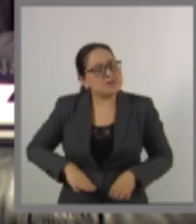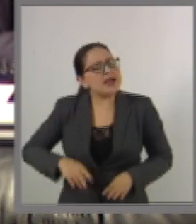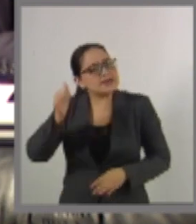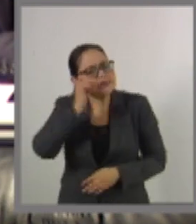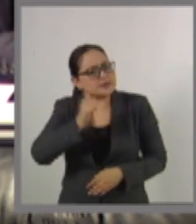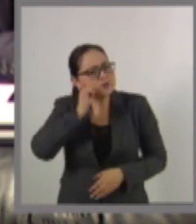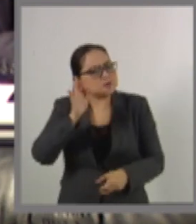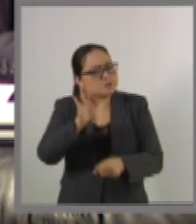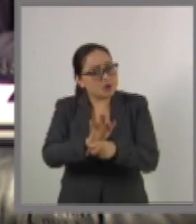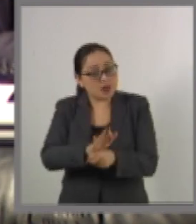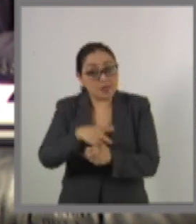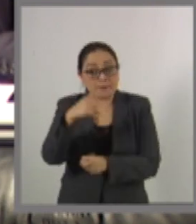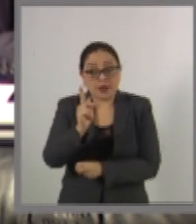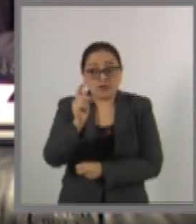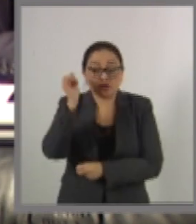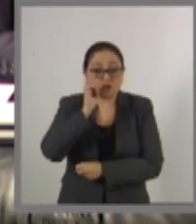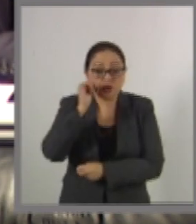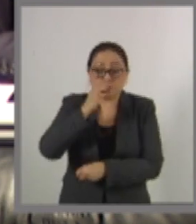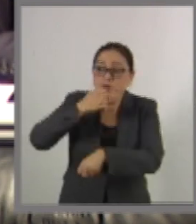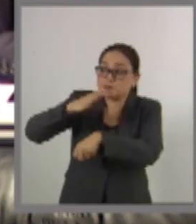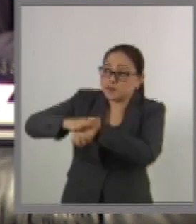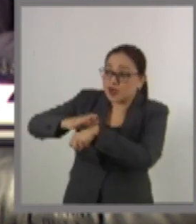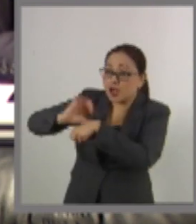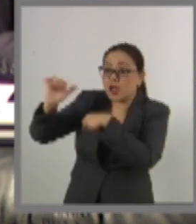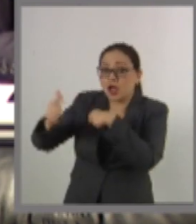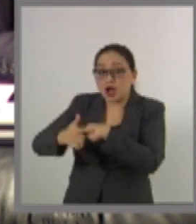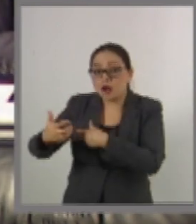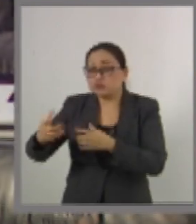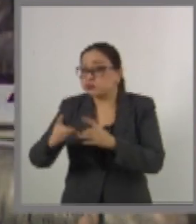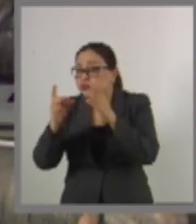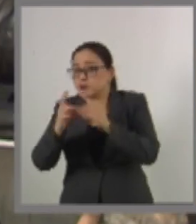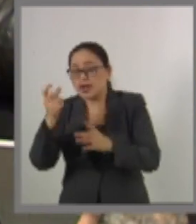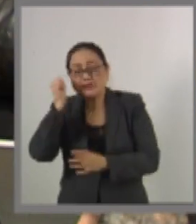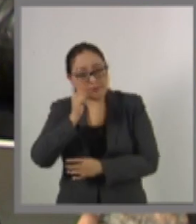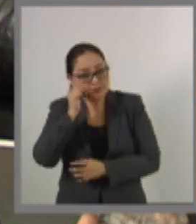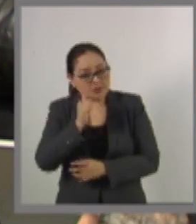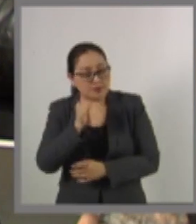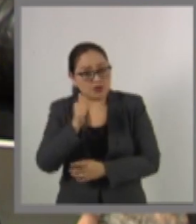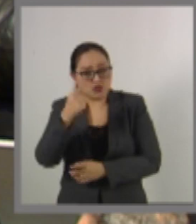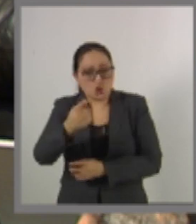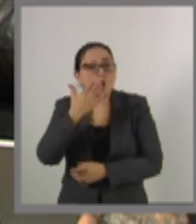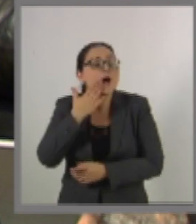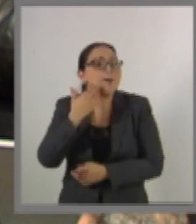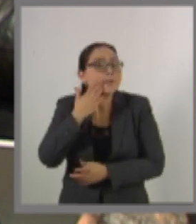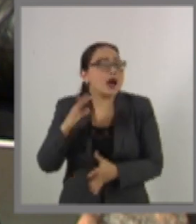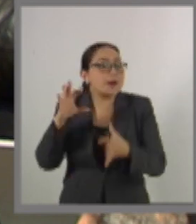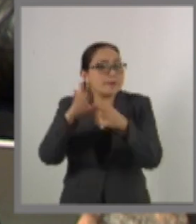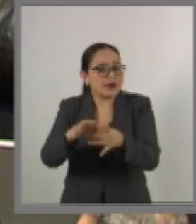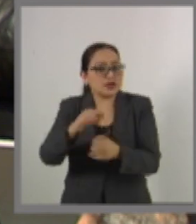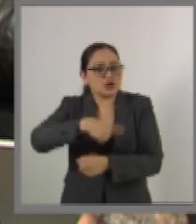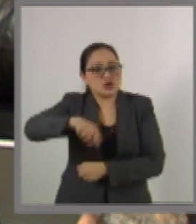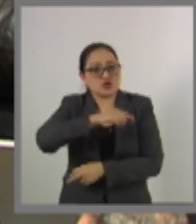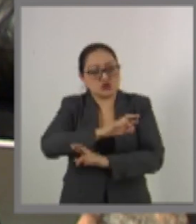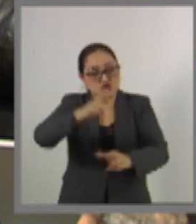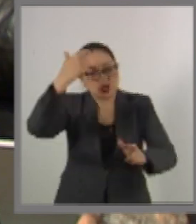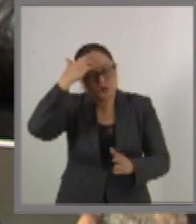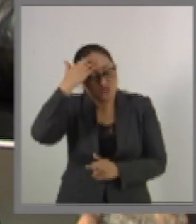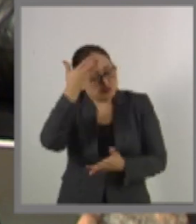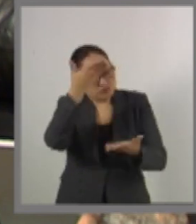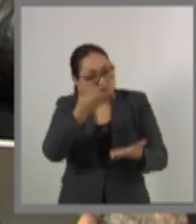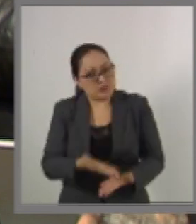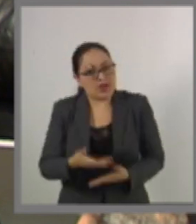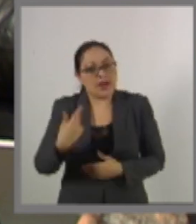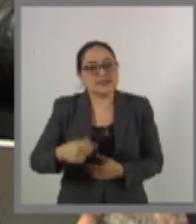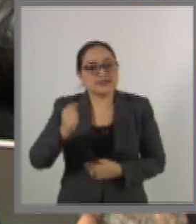siempre atendiendo tu llamado a la cortesía parlamentaria. Eres un caballero y te lo reconocemos todos aquí, en